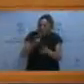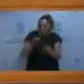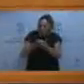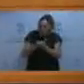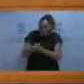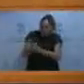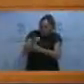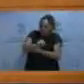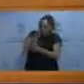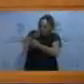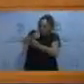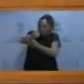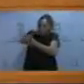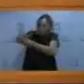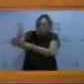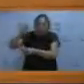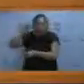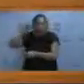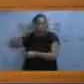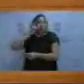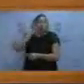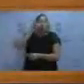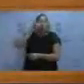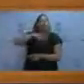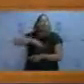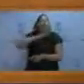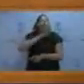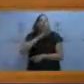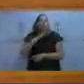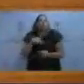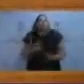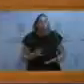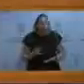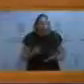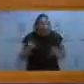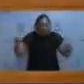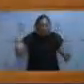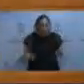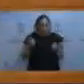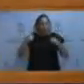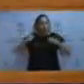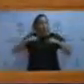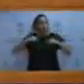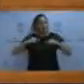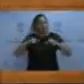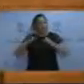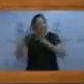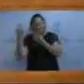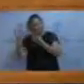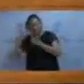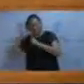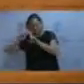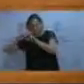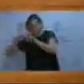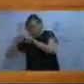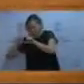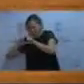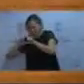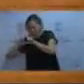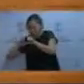el contrario es, bueno, la actuación del gerente en otras actividades empresariales es contraria a la cláusula de